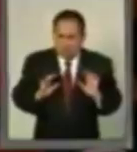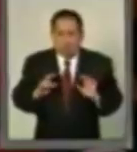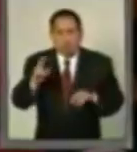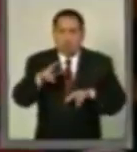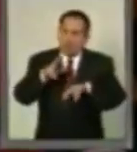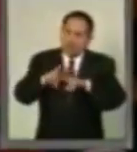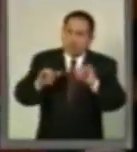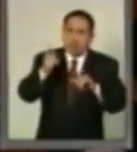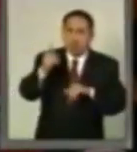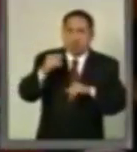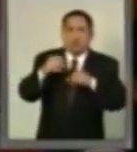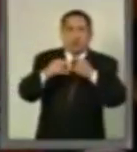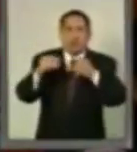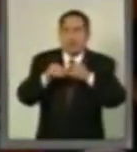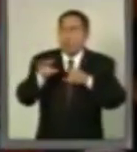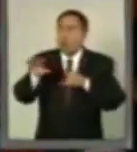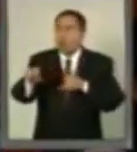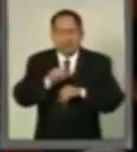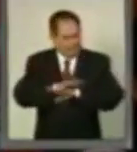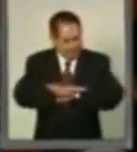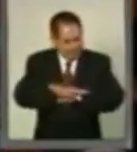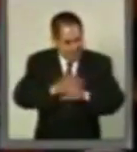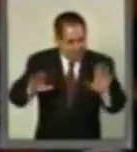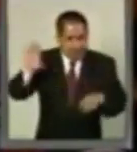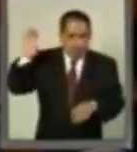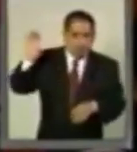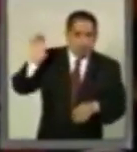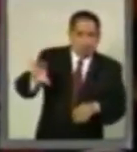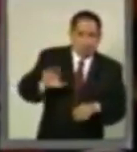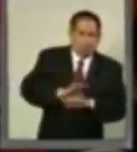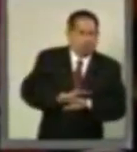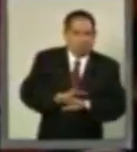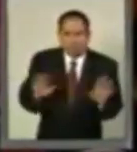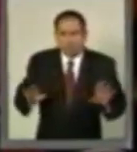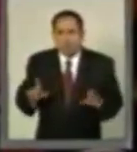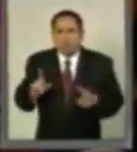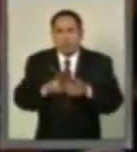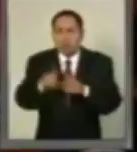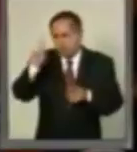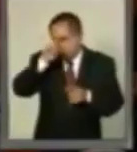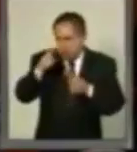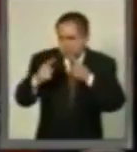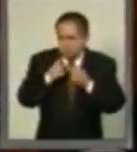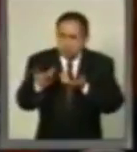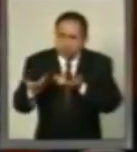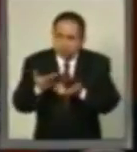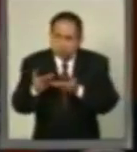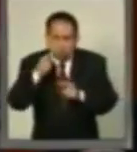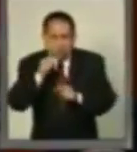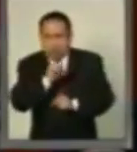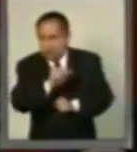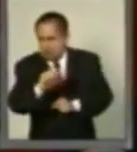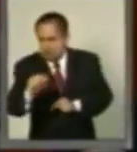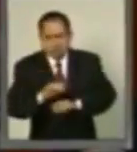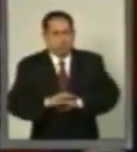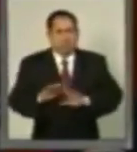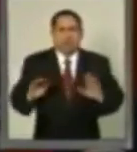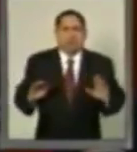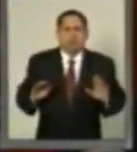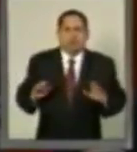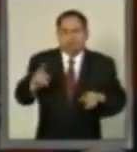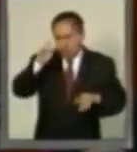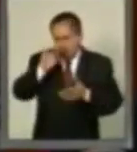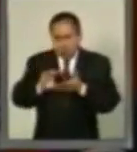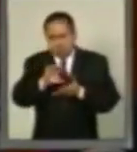a tocar un solo centavo el gobierno de la República de esos recursos. Lo más es estar en coordinación para que se ocupe de la mejor manera, para